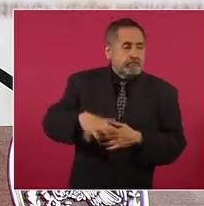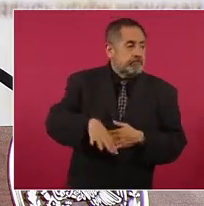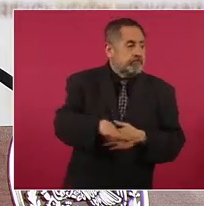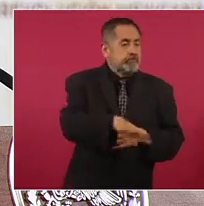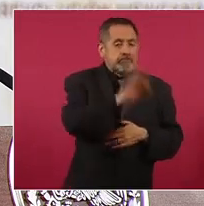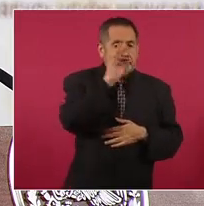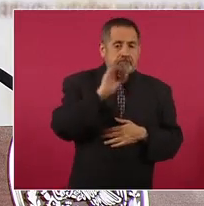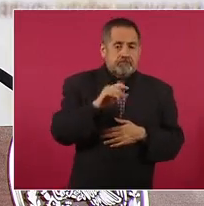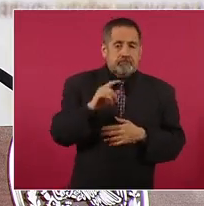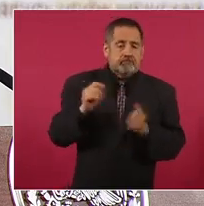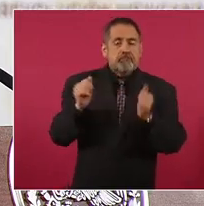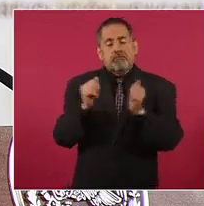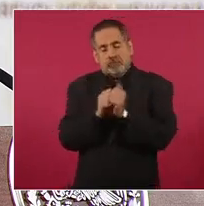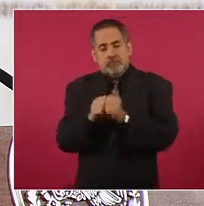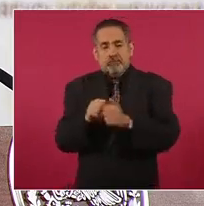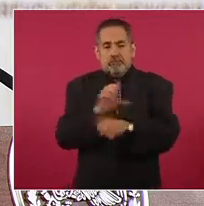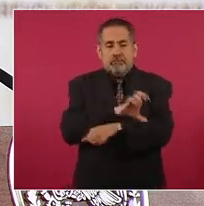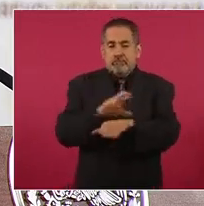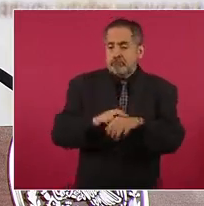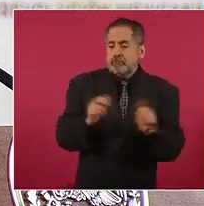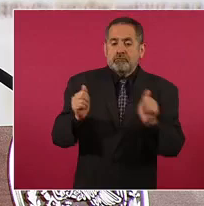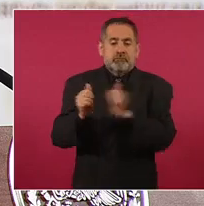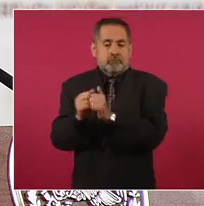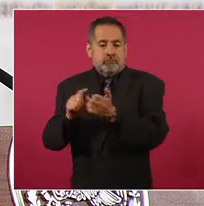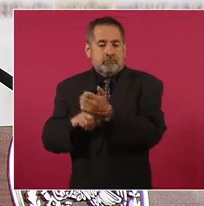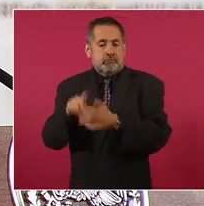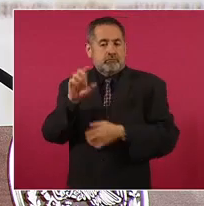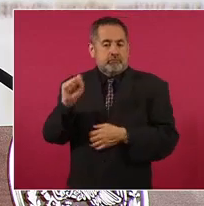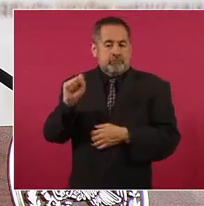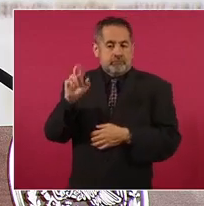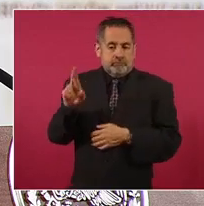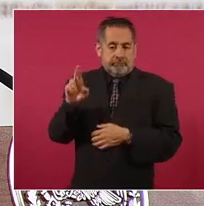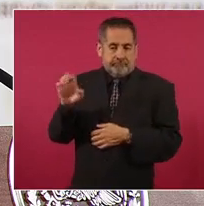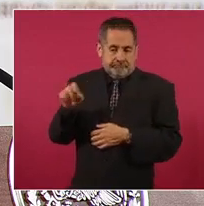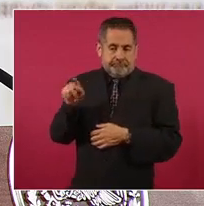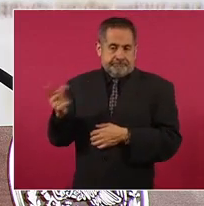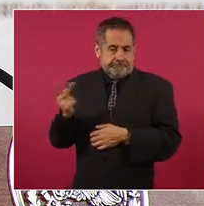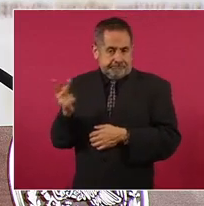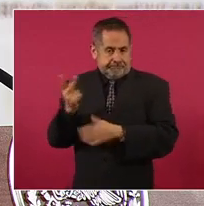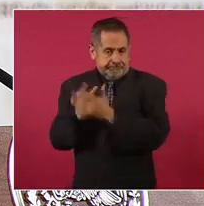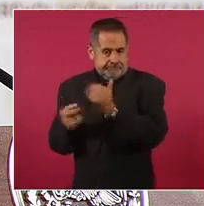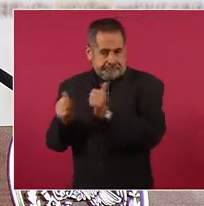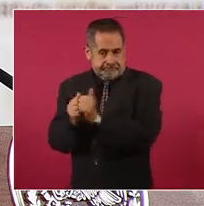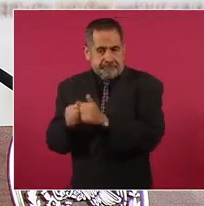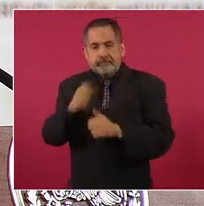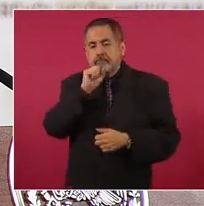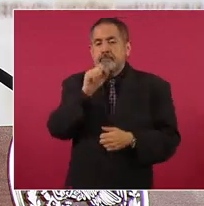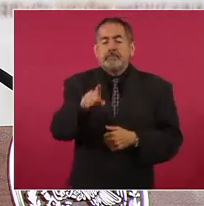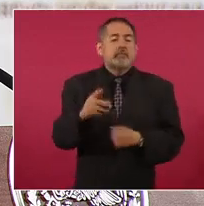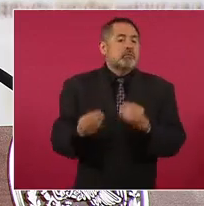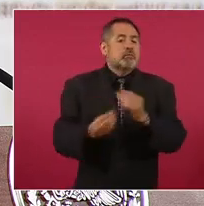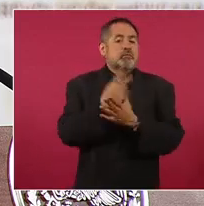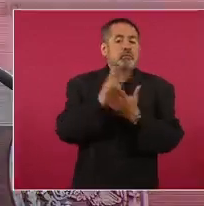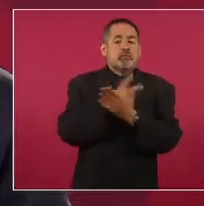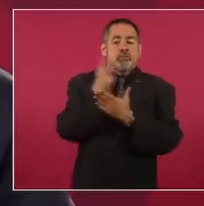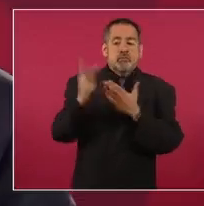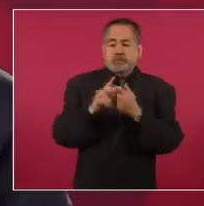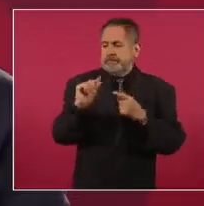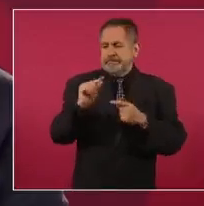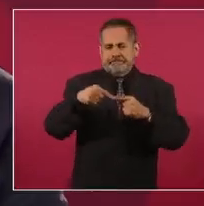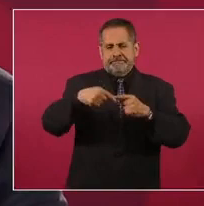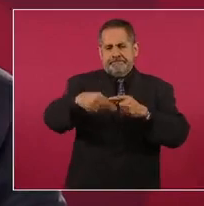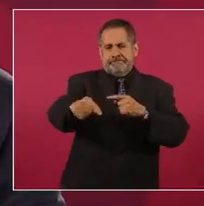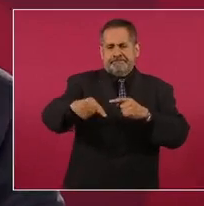Personas, eso se hace en coordinación con la Secretaría de Relaciones Exteriores, y el inicio de un programa que pronto daremos a